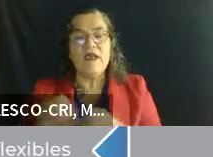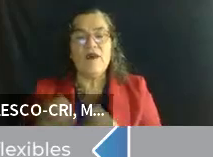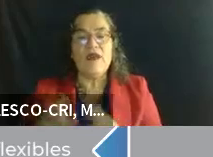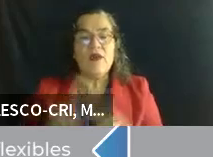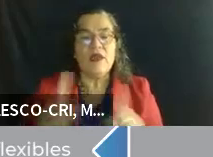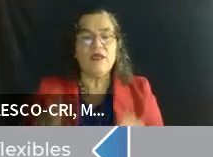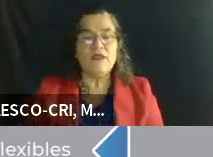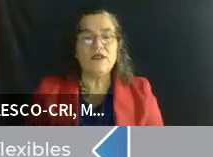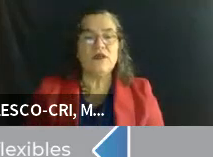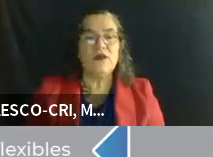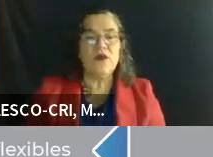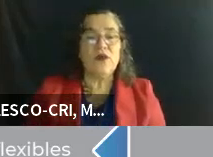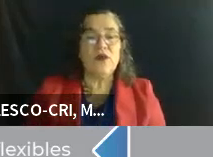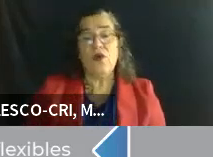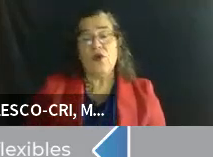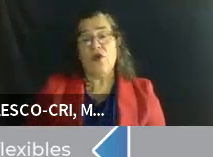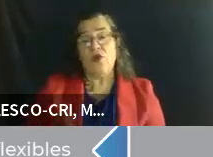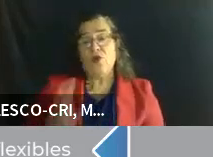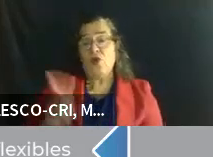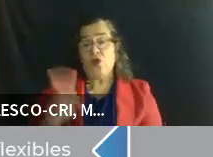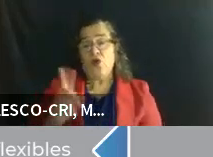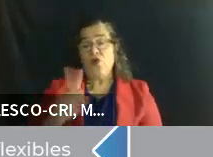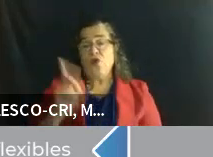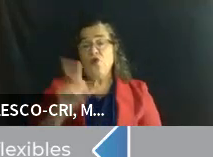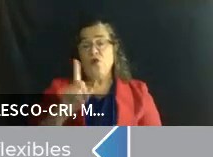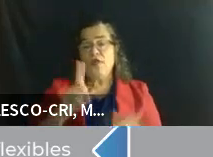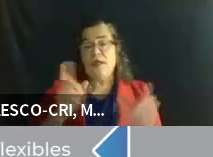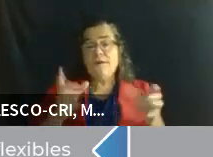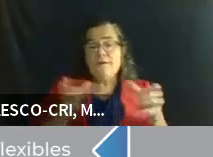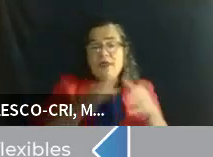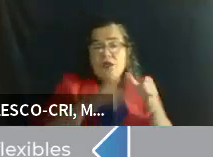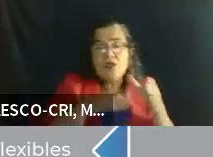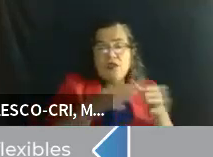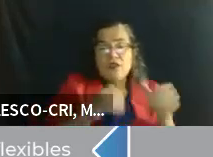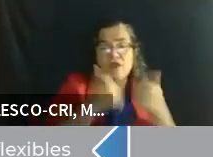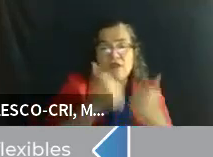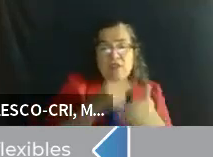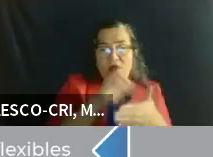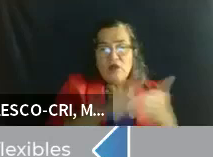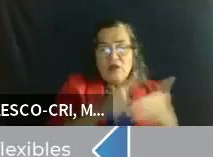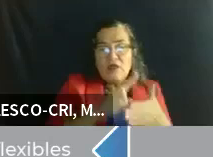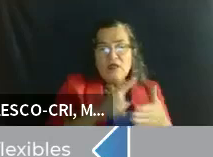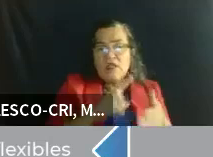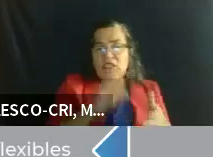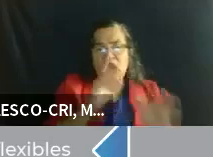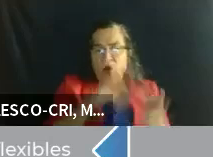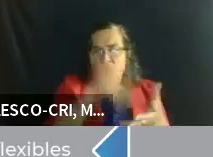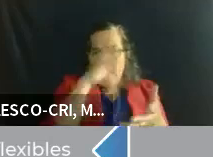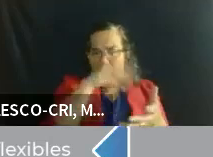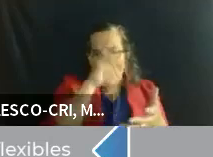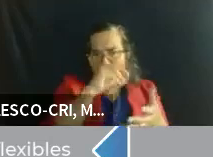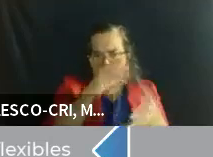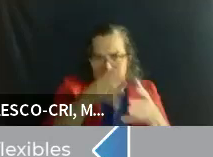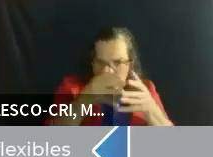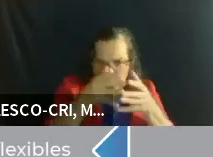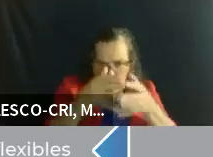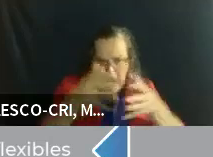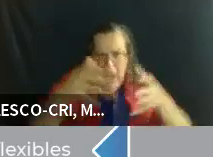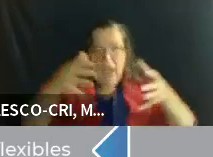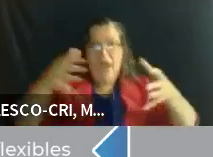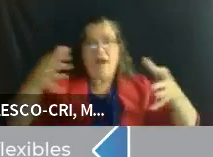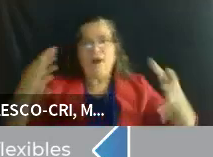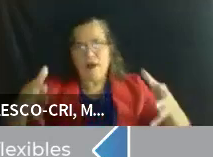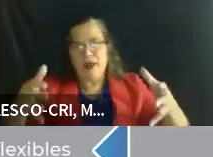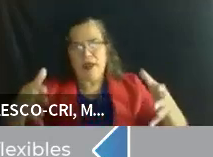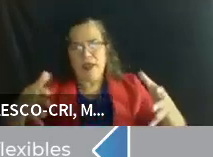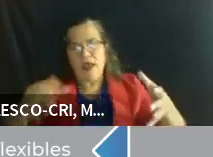alumno deja de aprender en un único contexto, que es el aula universitaria, para expandir su aprendizaje en otros